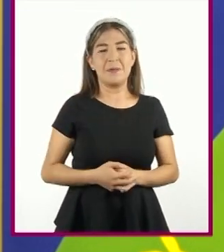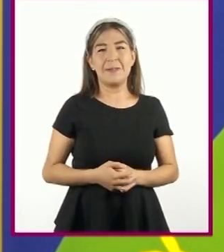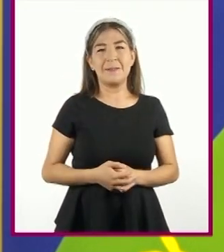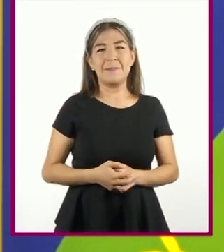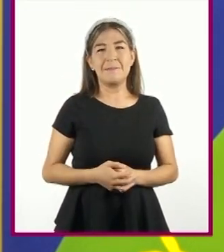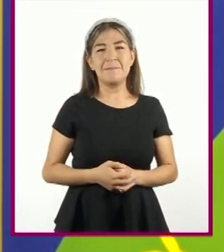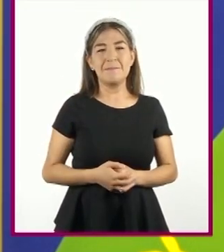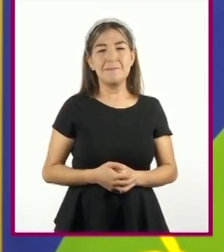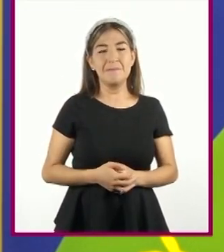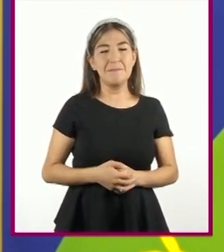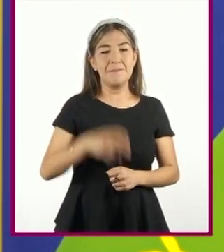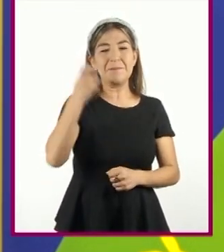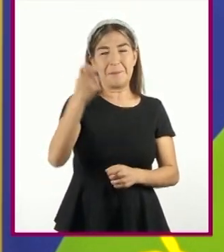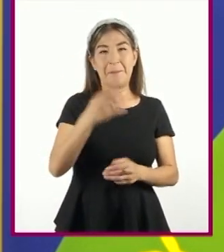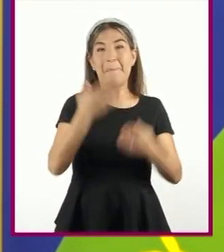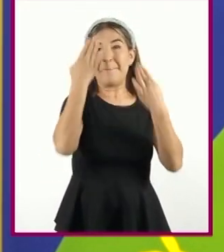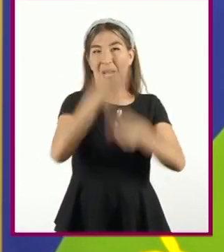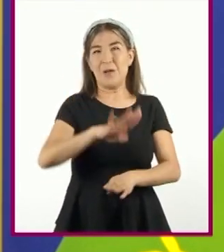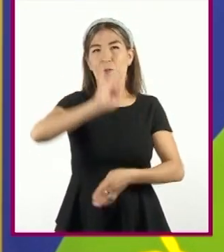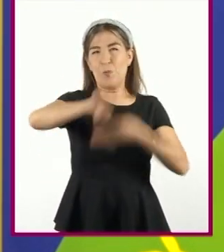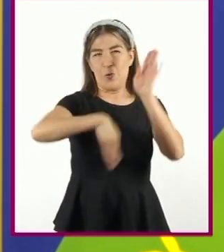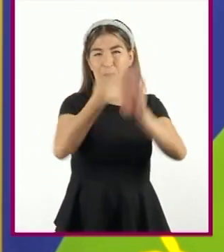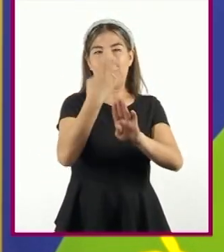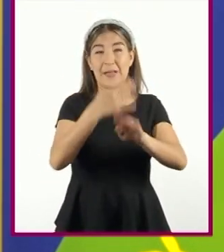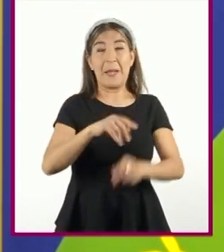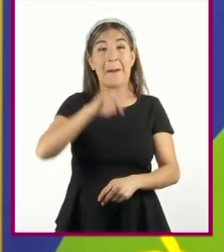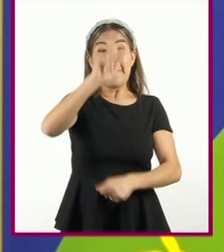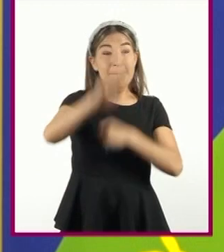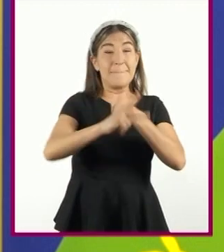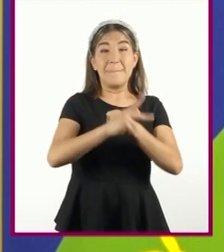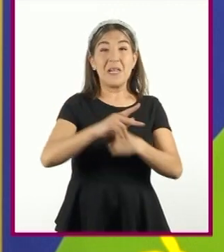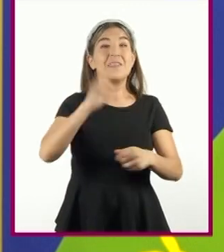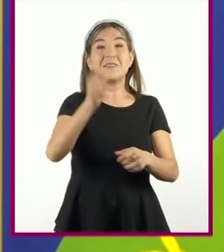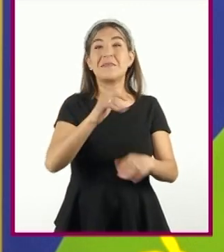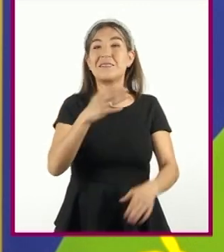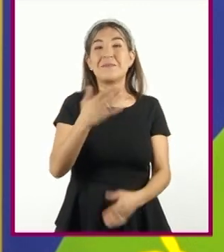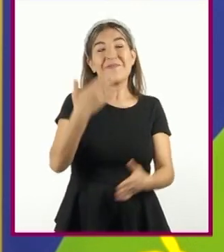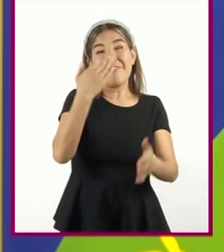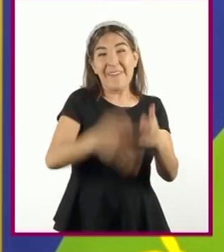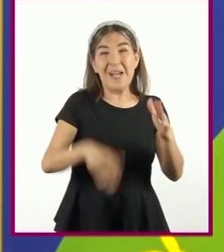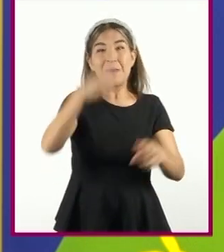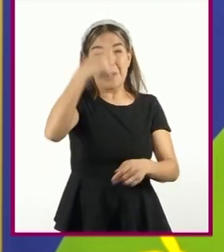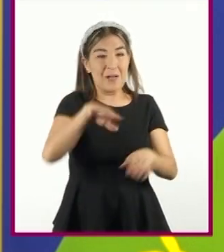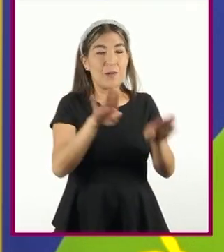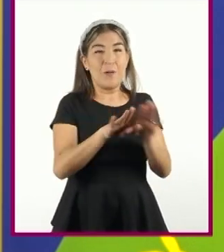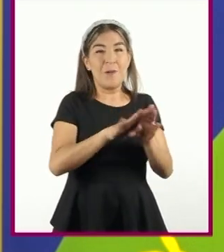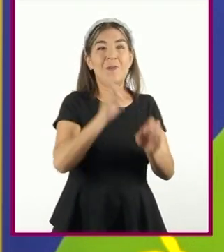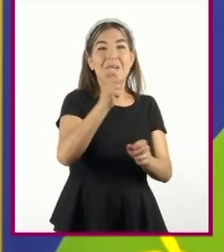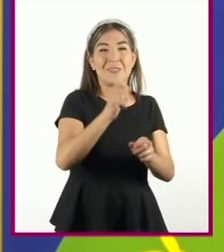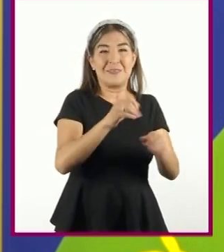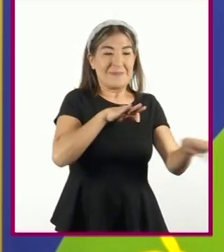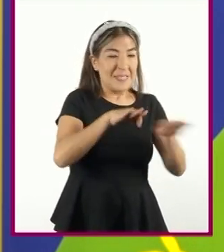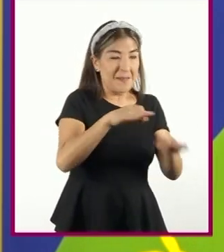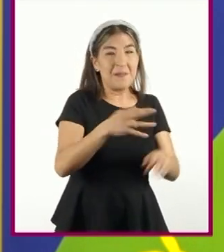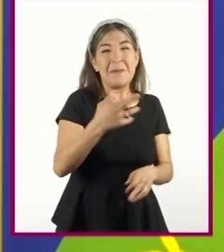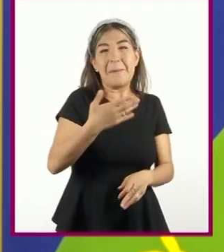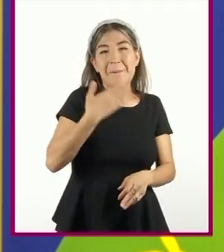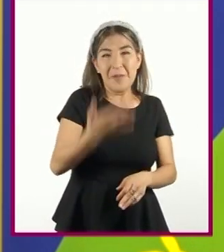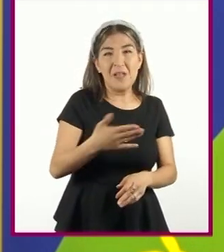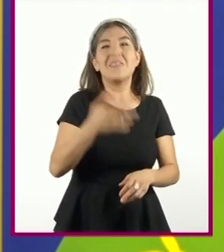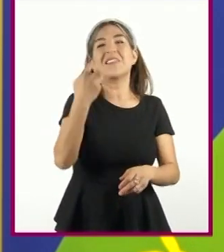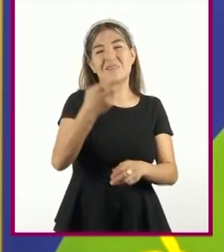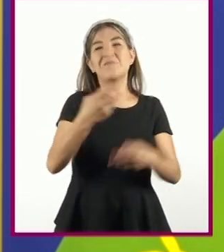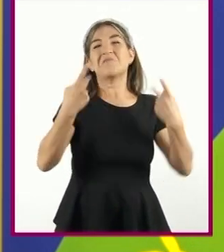ONU, y el Banco Mundial, los países menos desarrollados son los que experimentan mayores